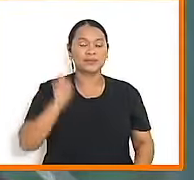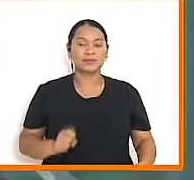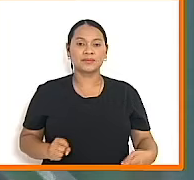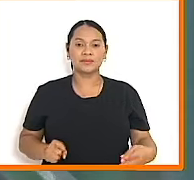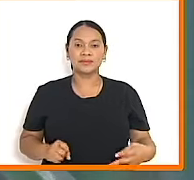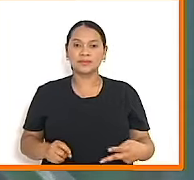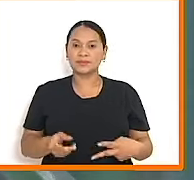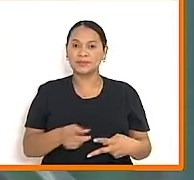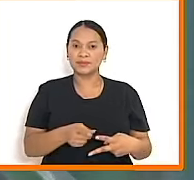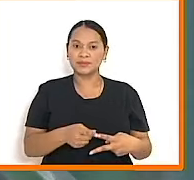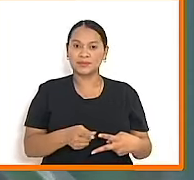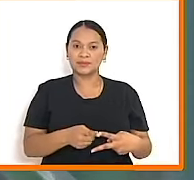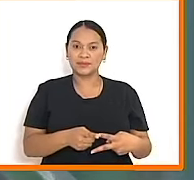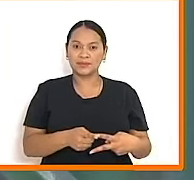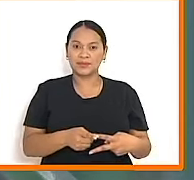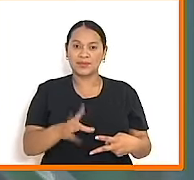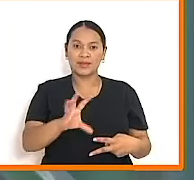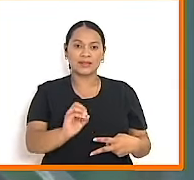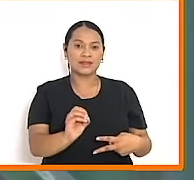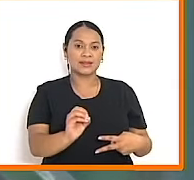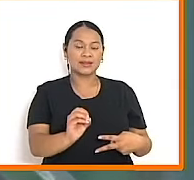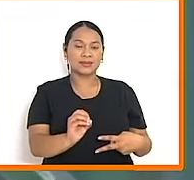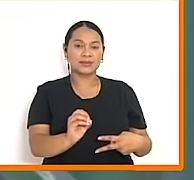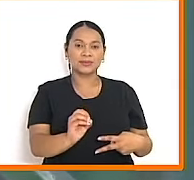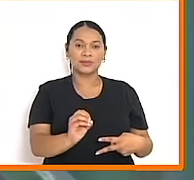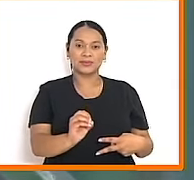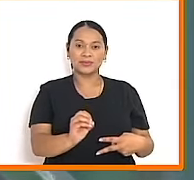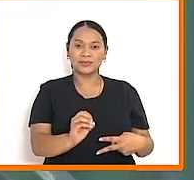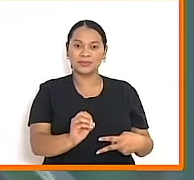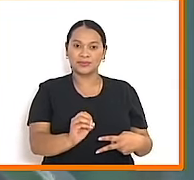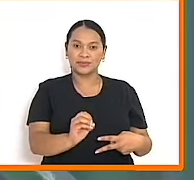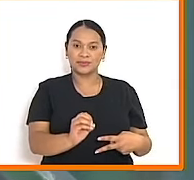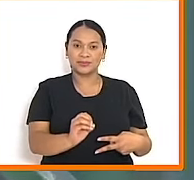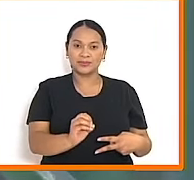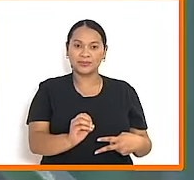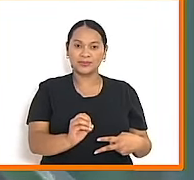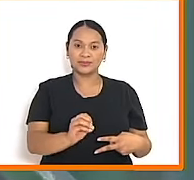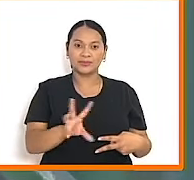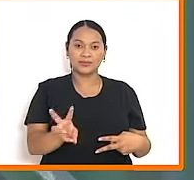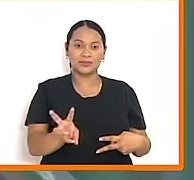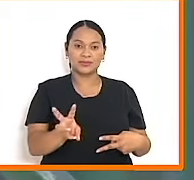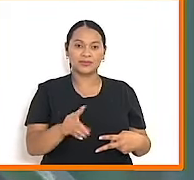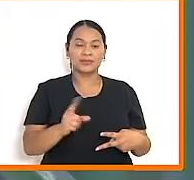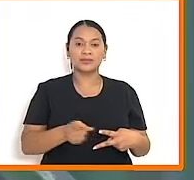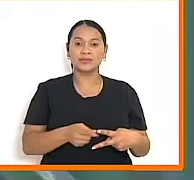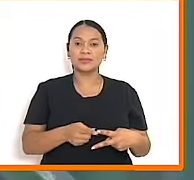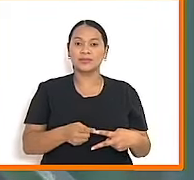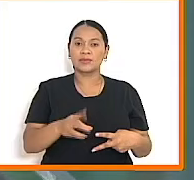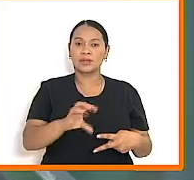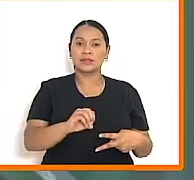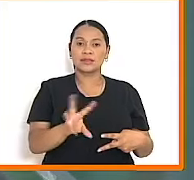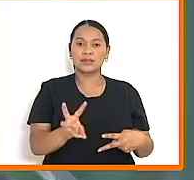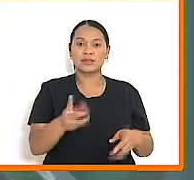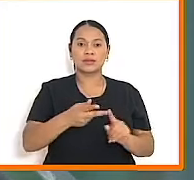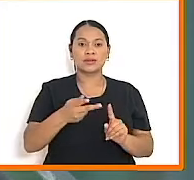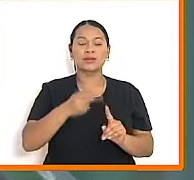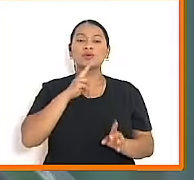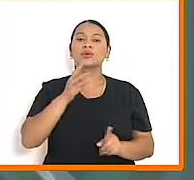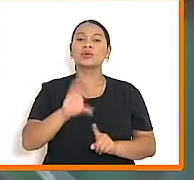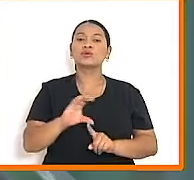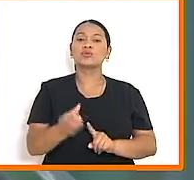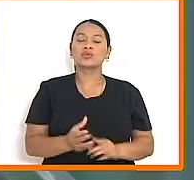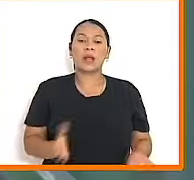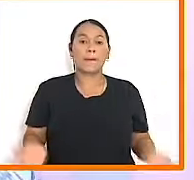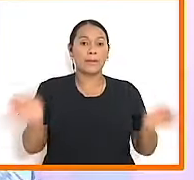es 0, segundo dígito 6, tu número ganador es el 06 con su catrachada baleada.